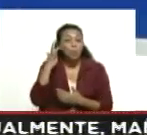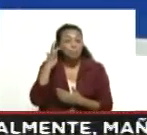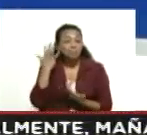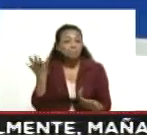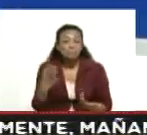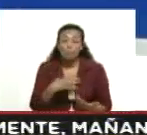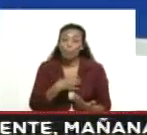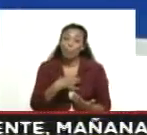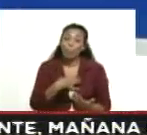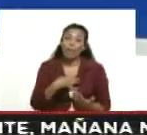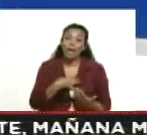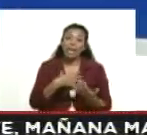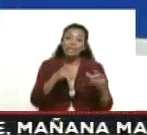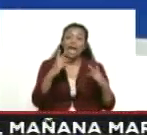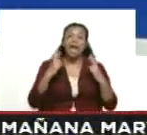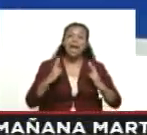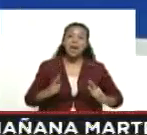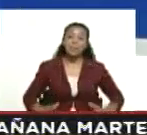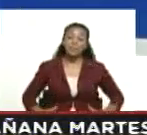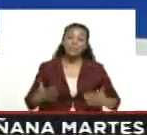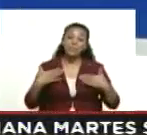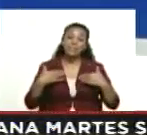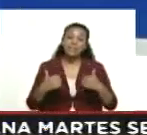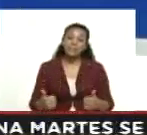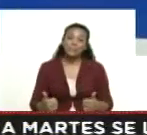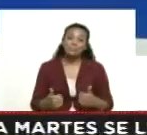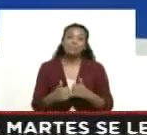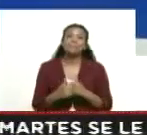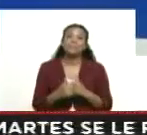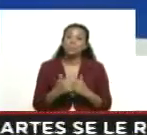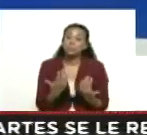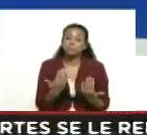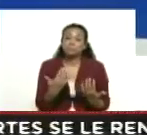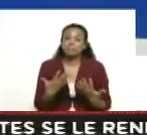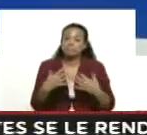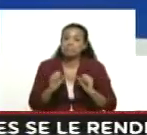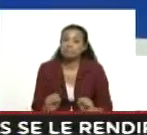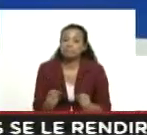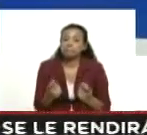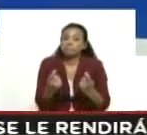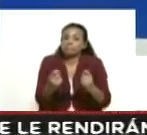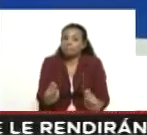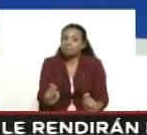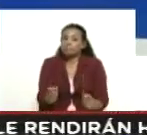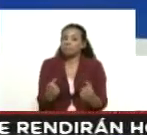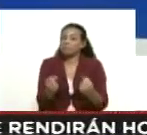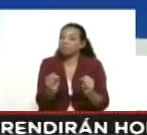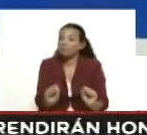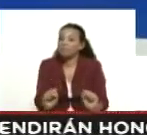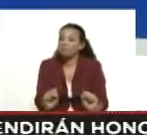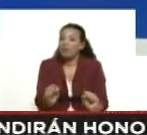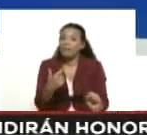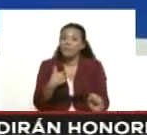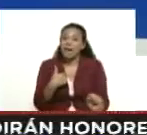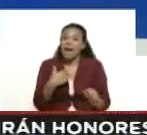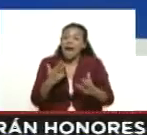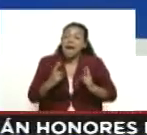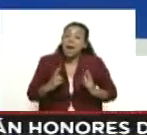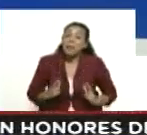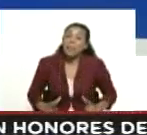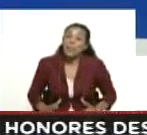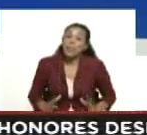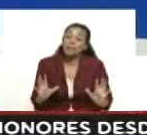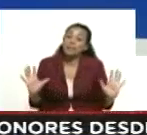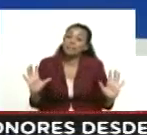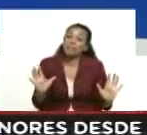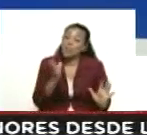no puede, tiene que agarrar reposo. Uno es reacio a eso, ¿oyeron? Pero cuando hay que agarrar el reposo, hay